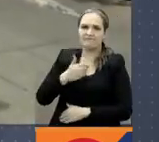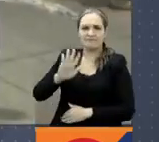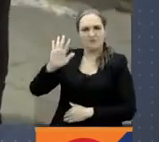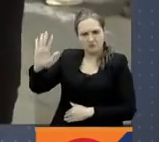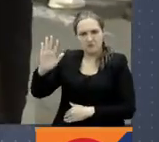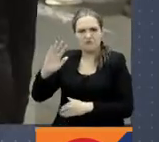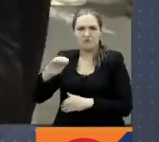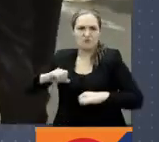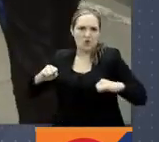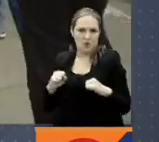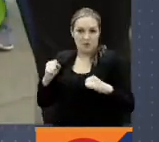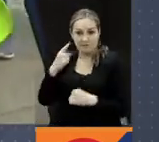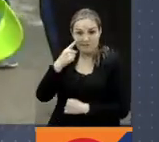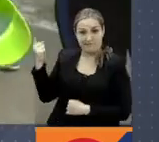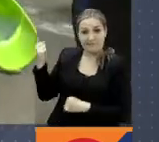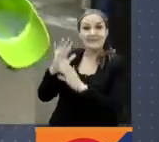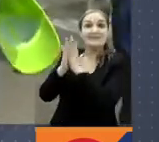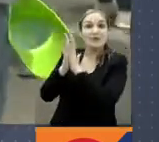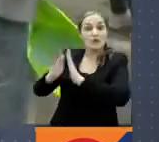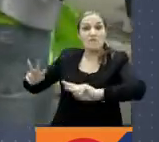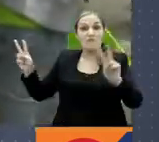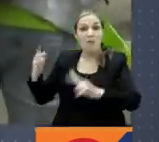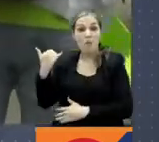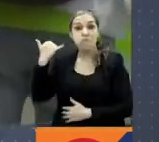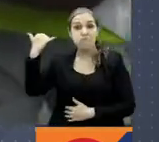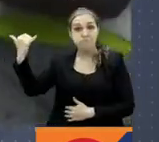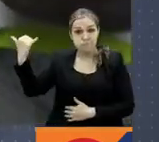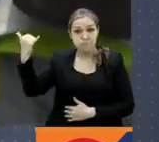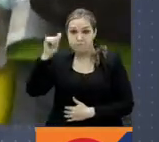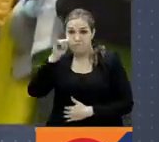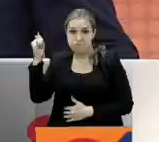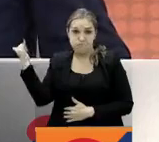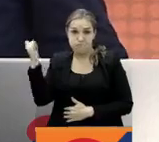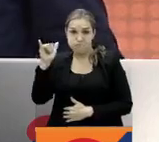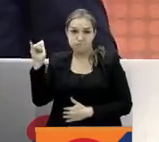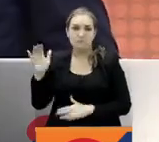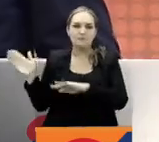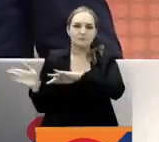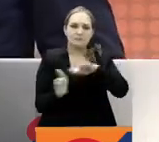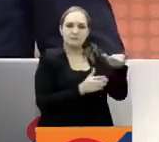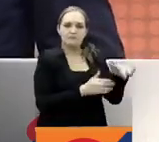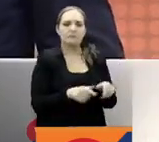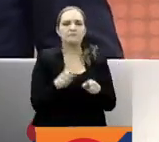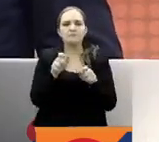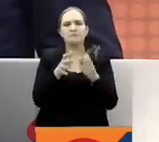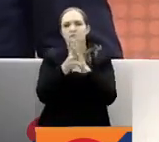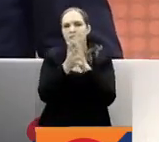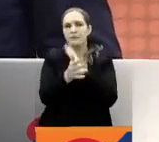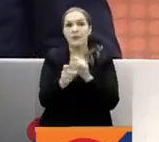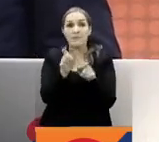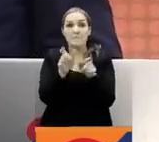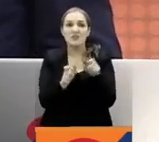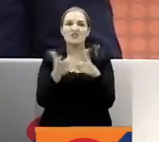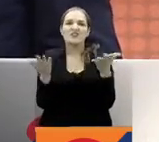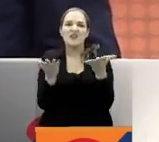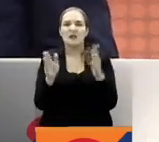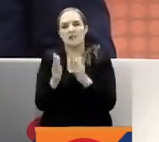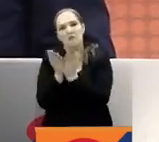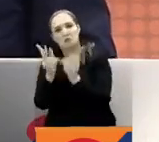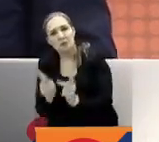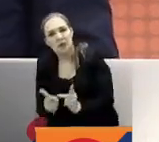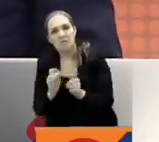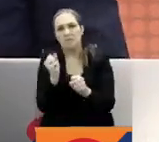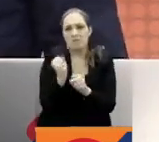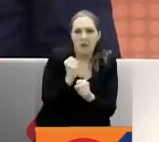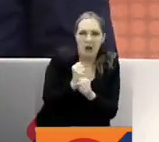capital del país. Ustedes están viendo lo que ocurre a esta hora en la capital. Y estudiantes, trabajadores y artistas se unieron a la jornada de movilizaciones también